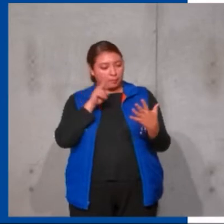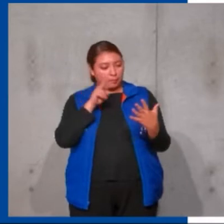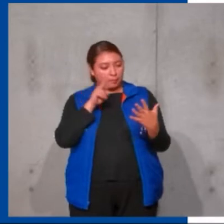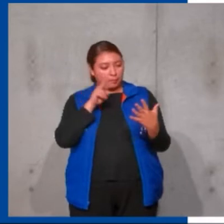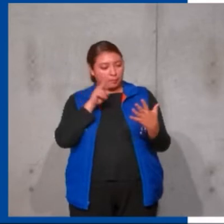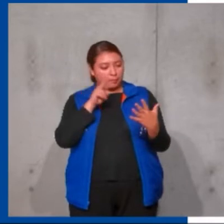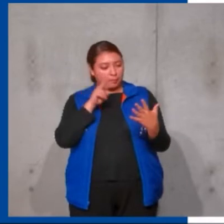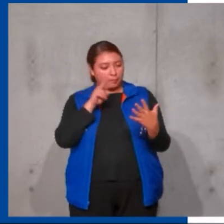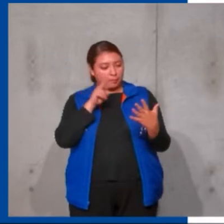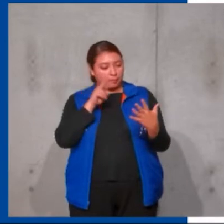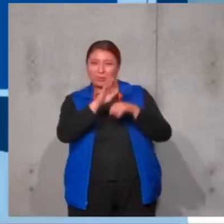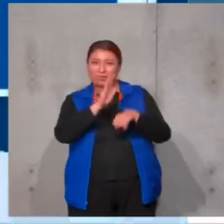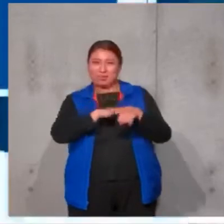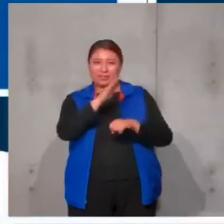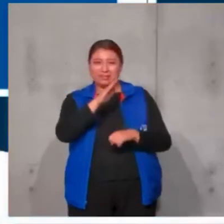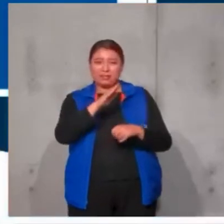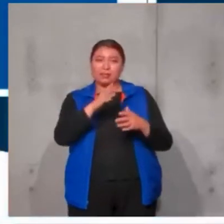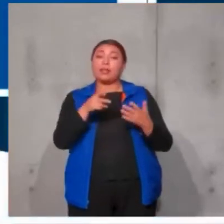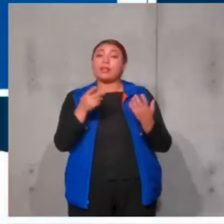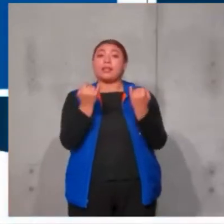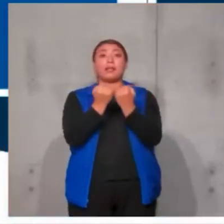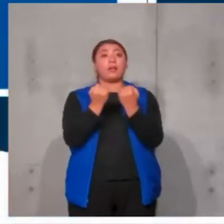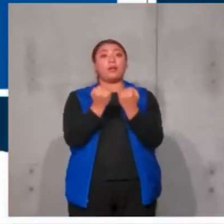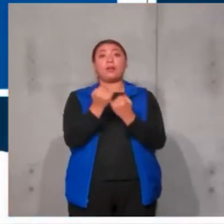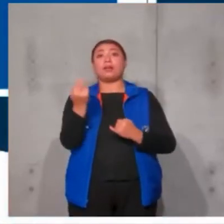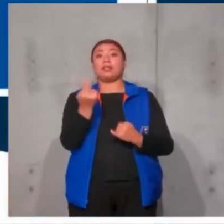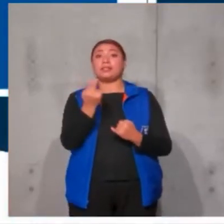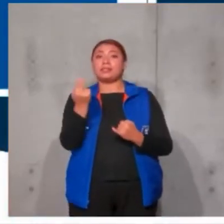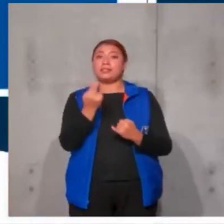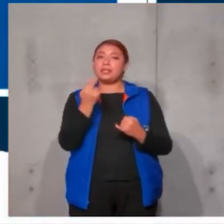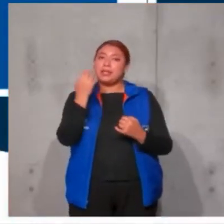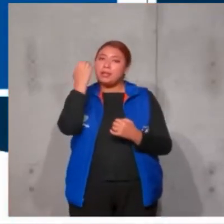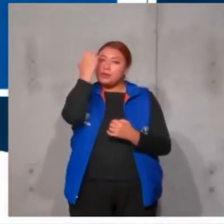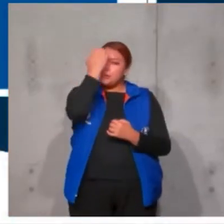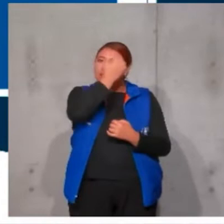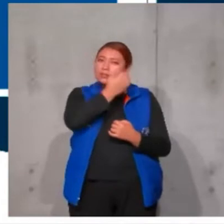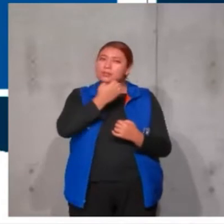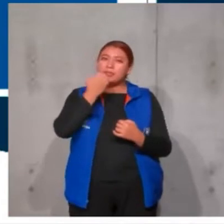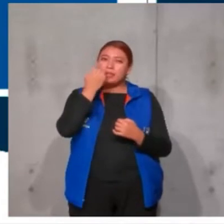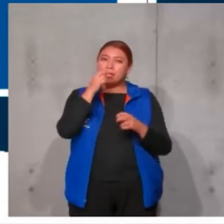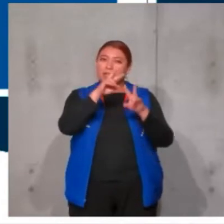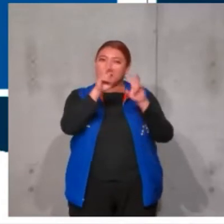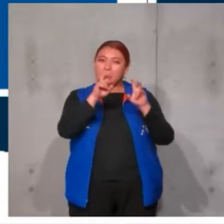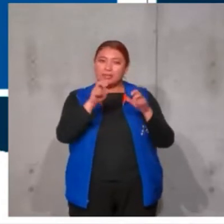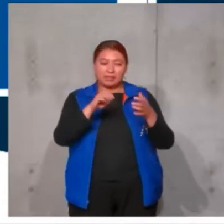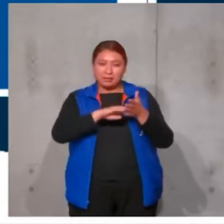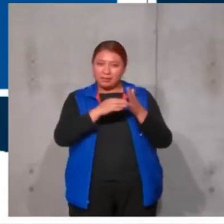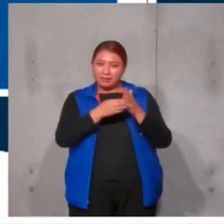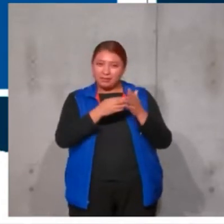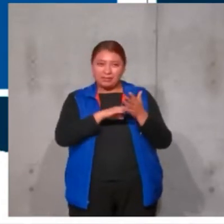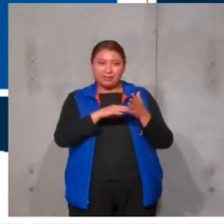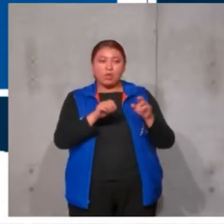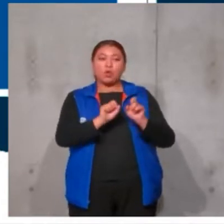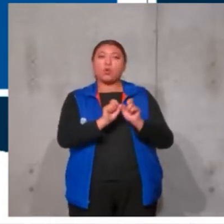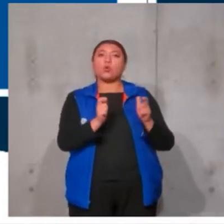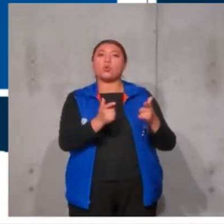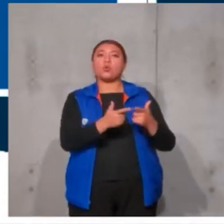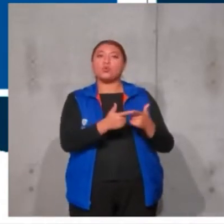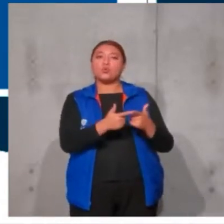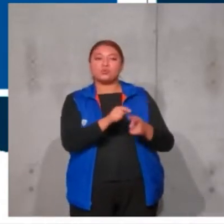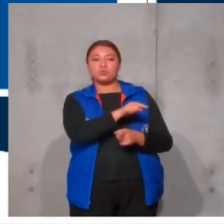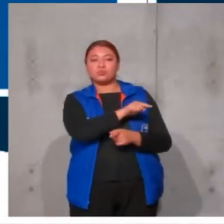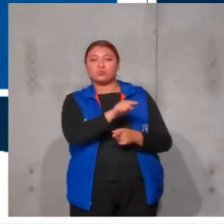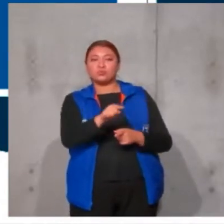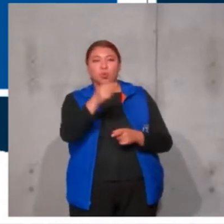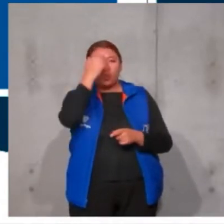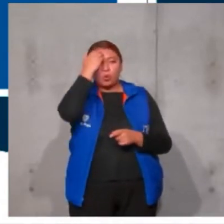sus temas relevantes para ellos, sino también necesitamos consultar esos temas materiales con nuestros grupos